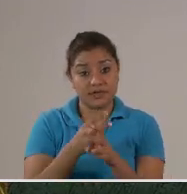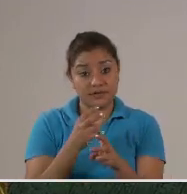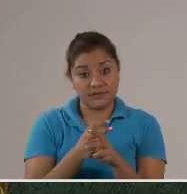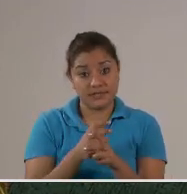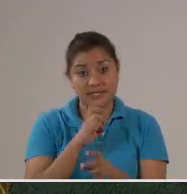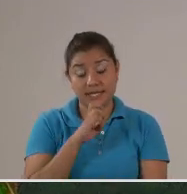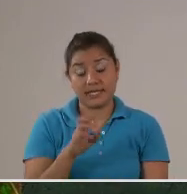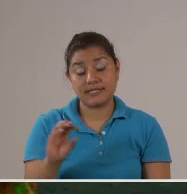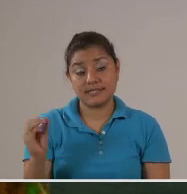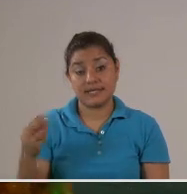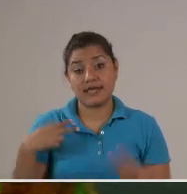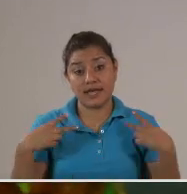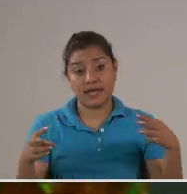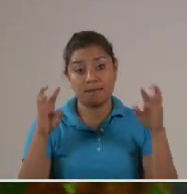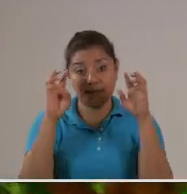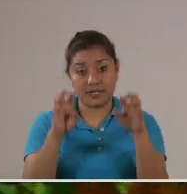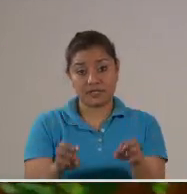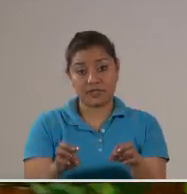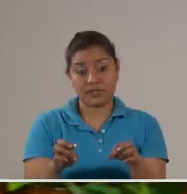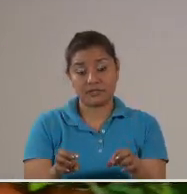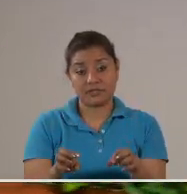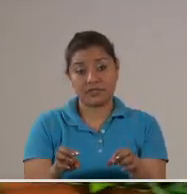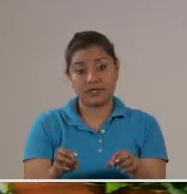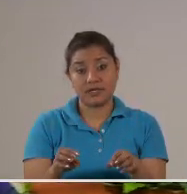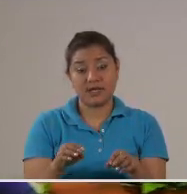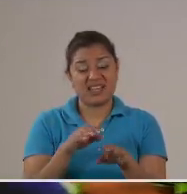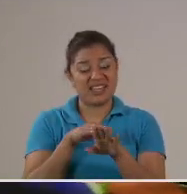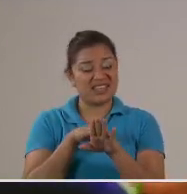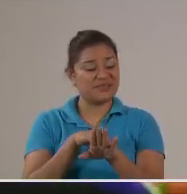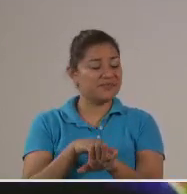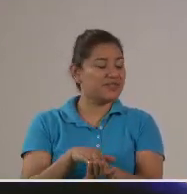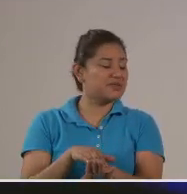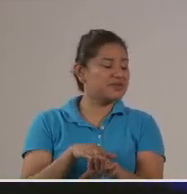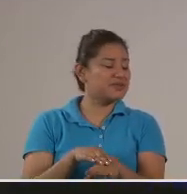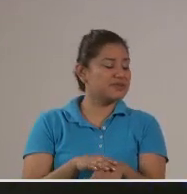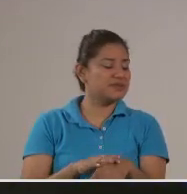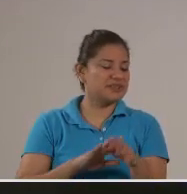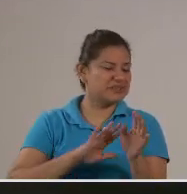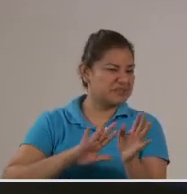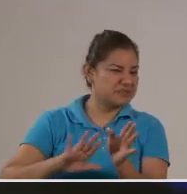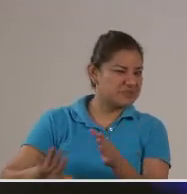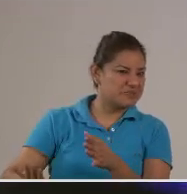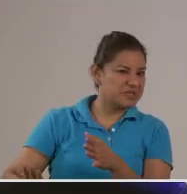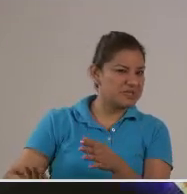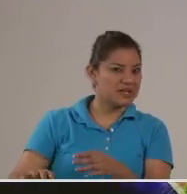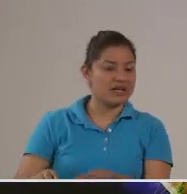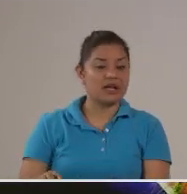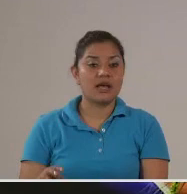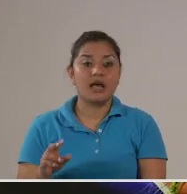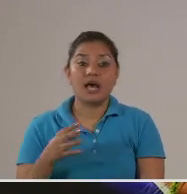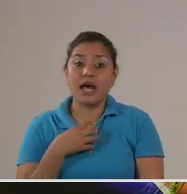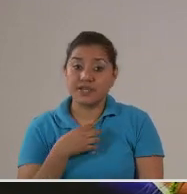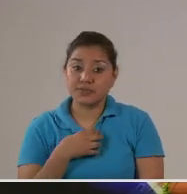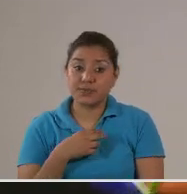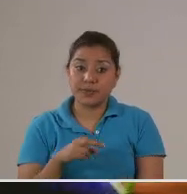haya gente hermano que desprecie incluso su propia